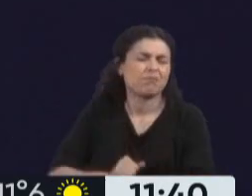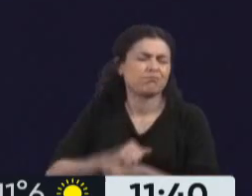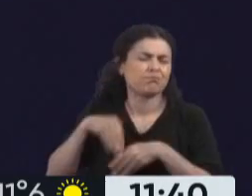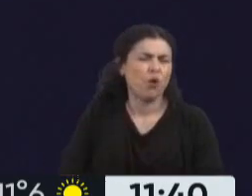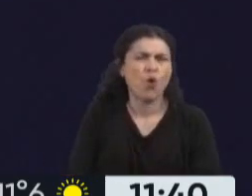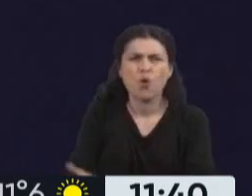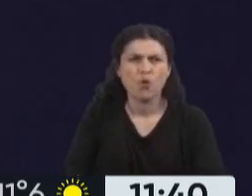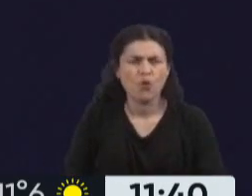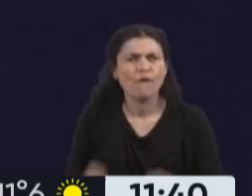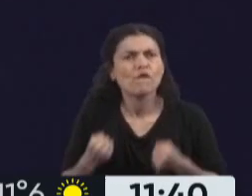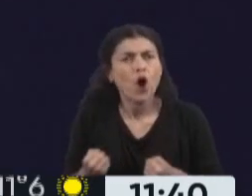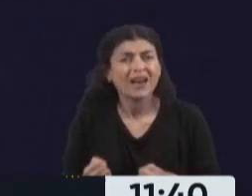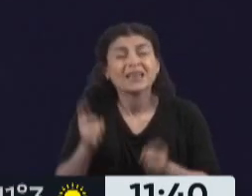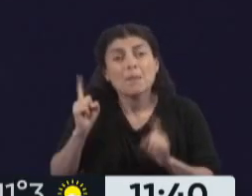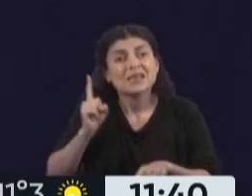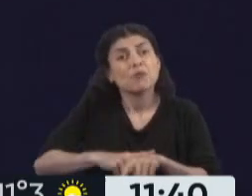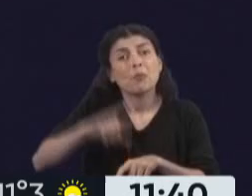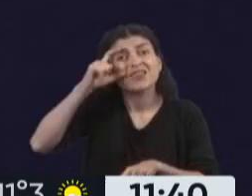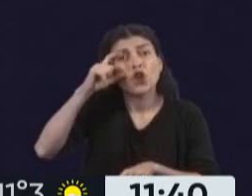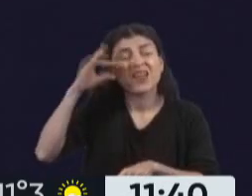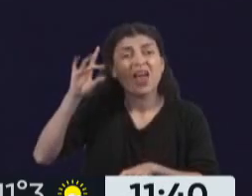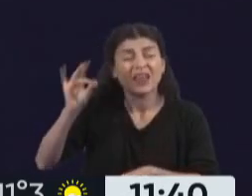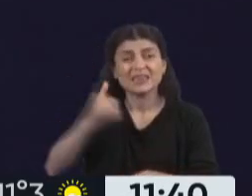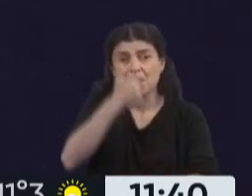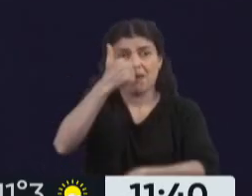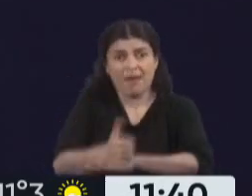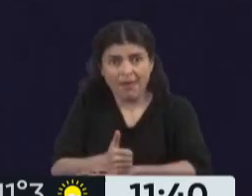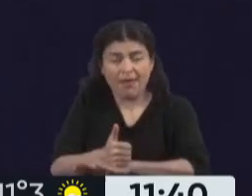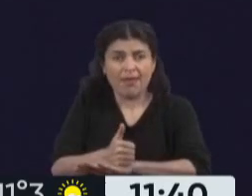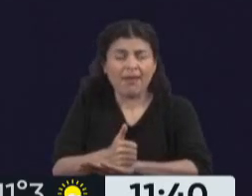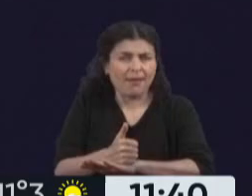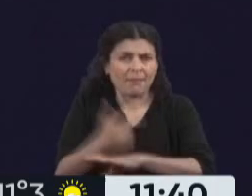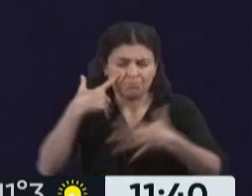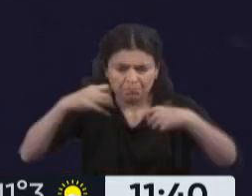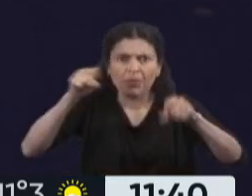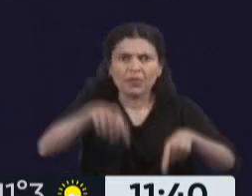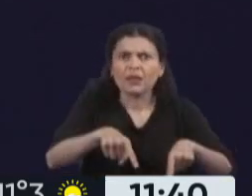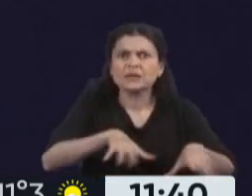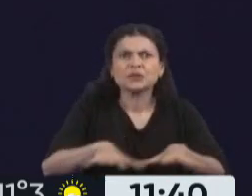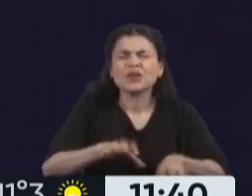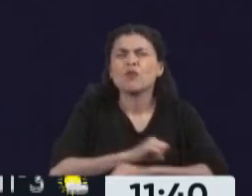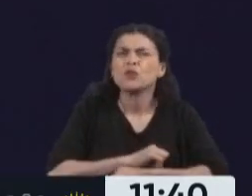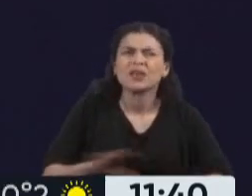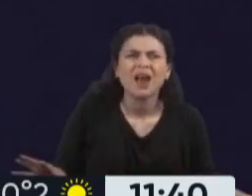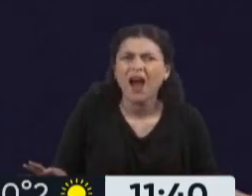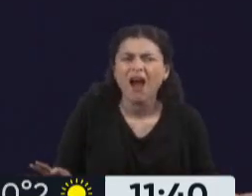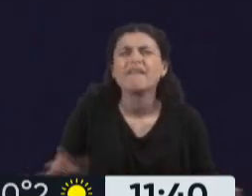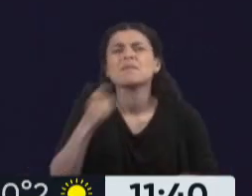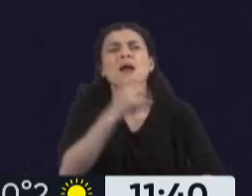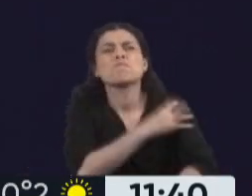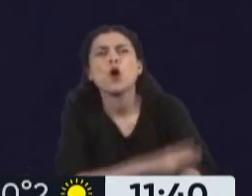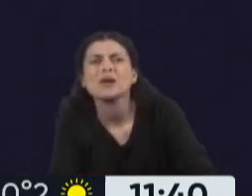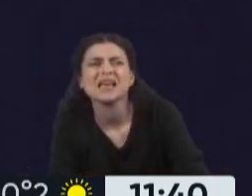que heredamos el 10 de diciembre. Parece que la pobreza, la indigencia, la